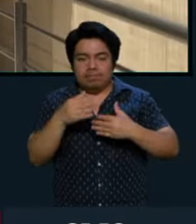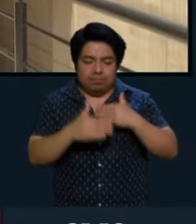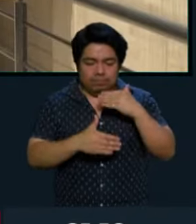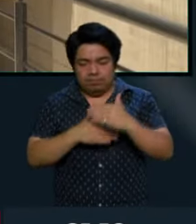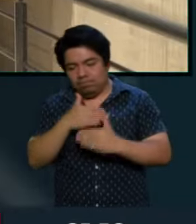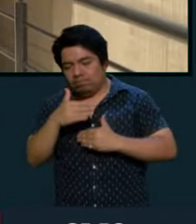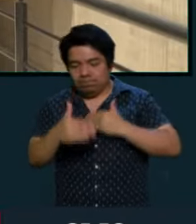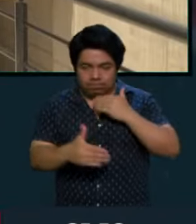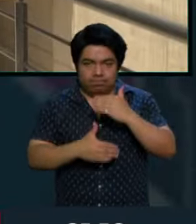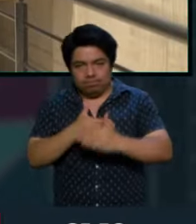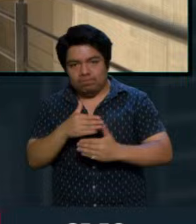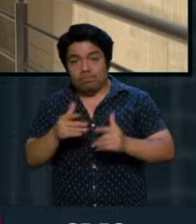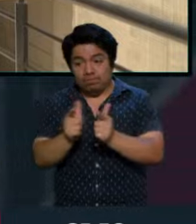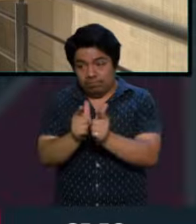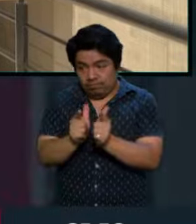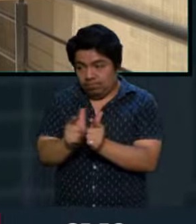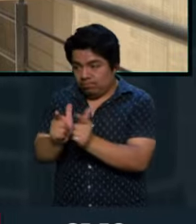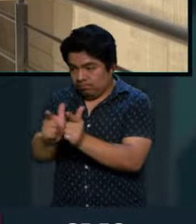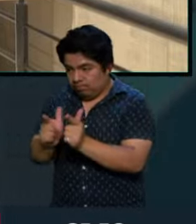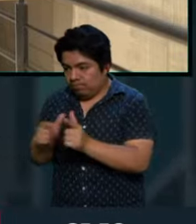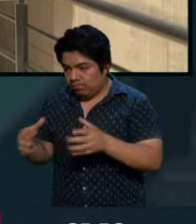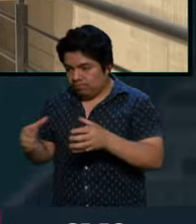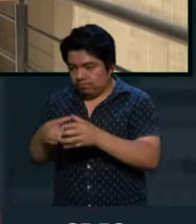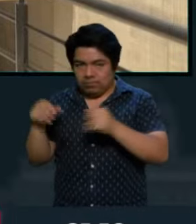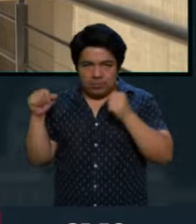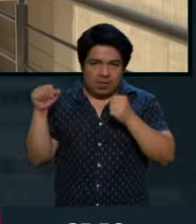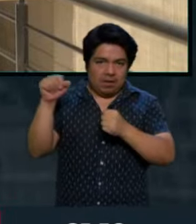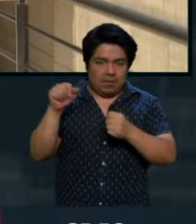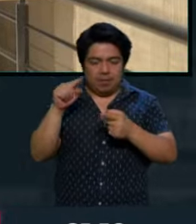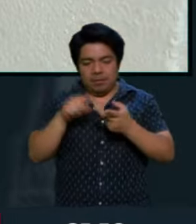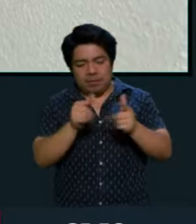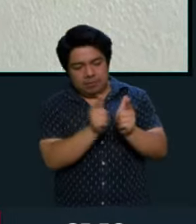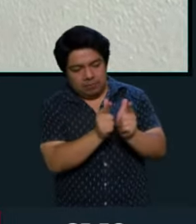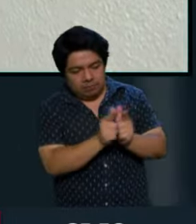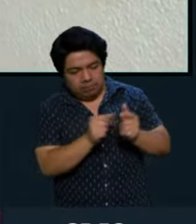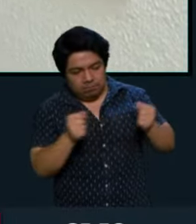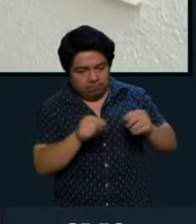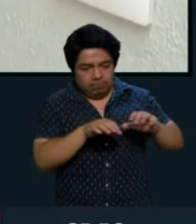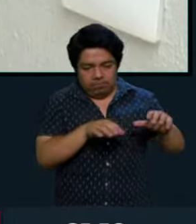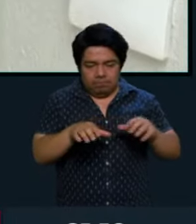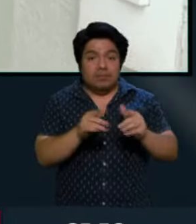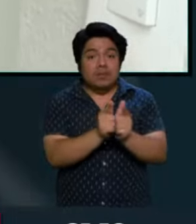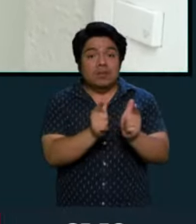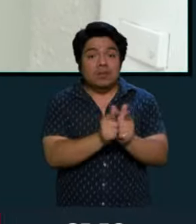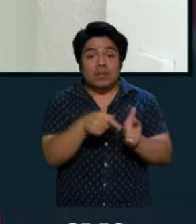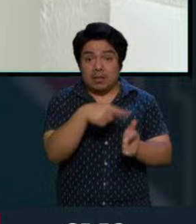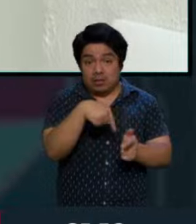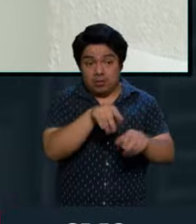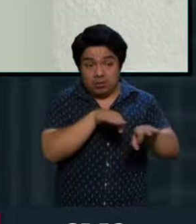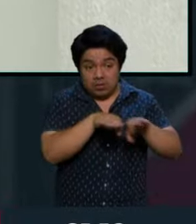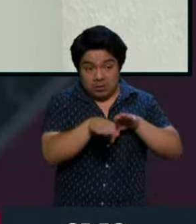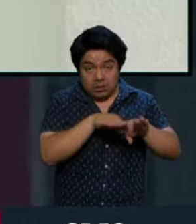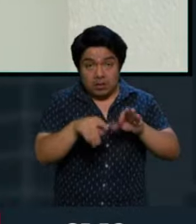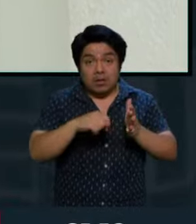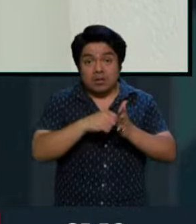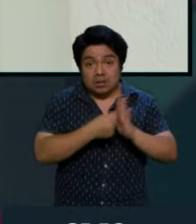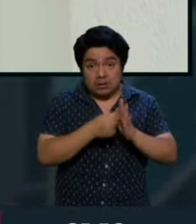con estos grupos de activistas, promotores, que han aportado su trabajo técnico, su